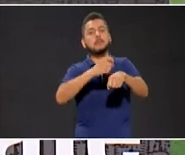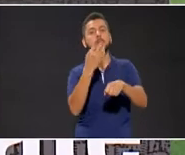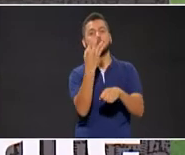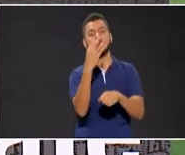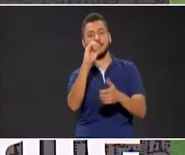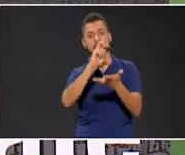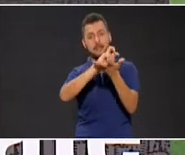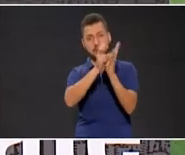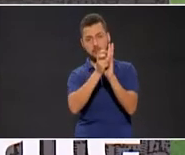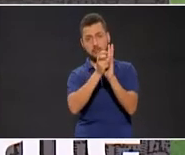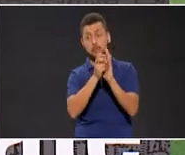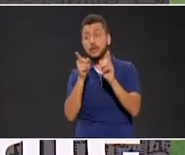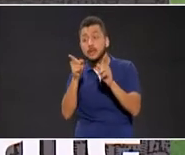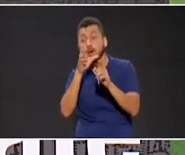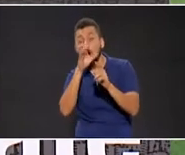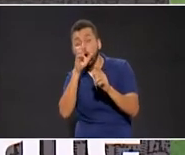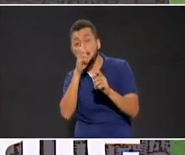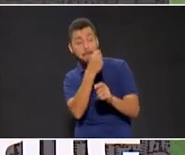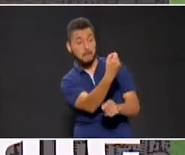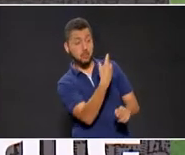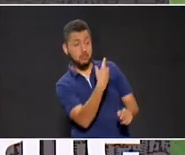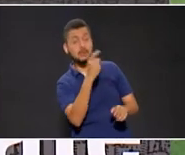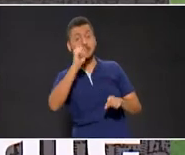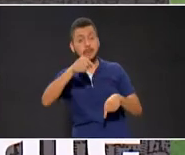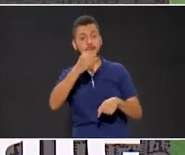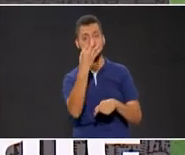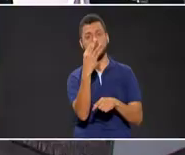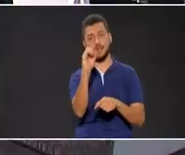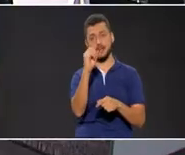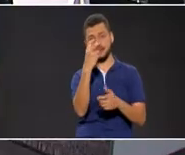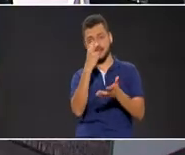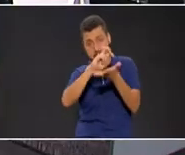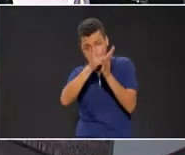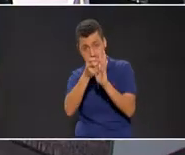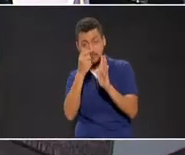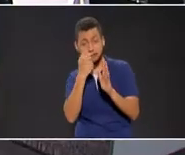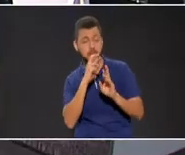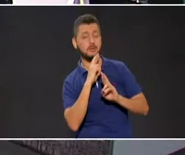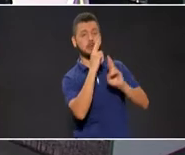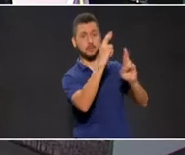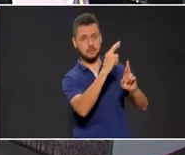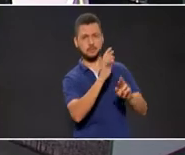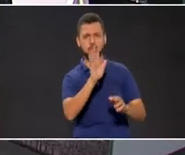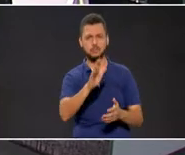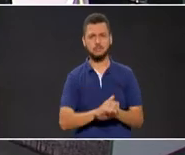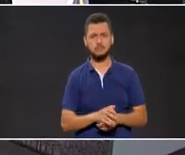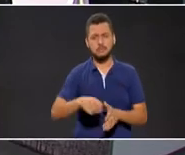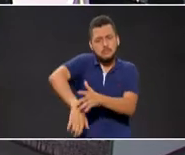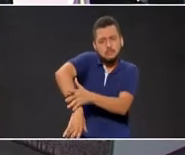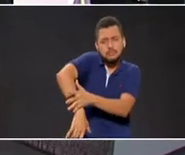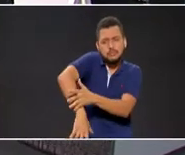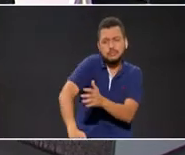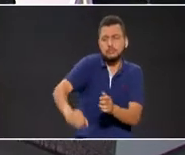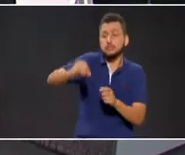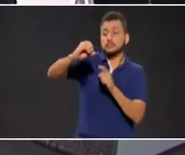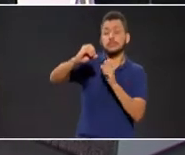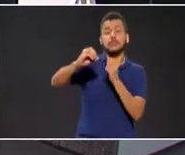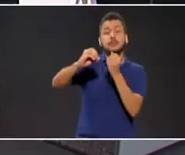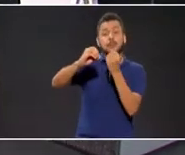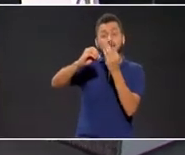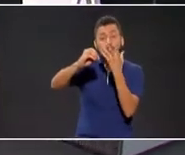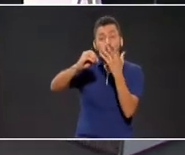preguntado tendrá 30 segundos para responderla si al sacar la balota se saca el mismo número su propio número